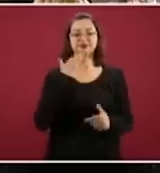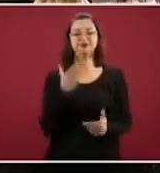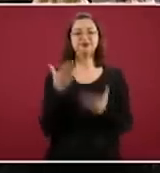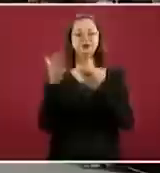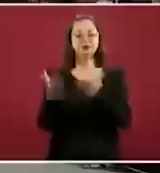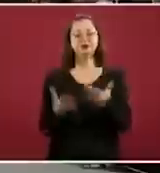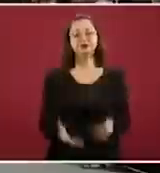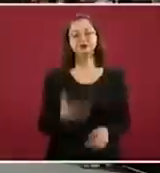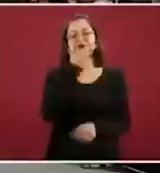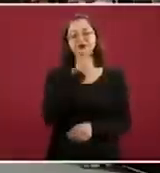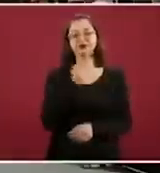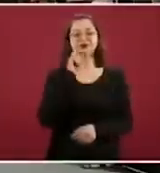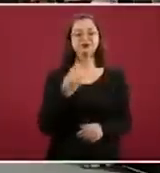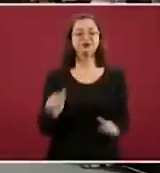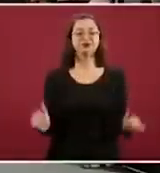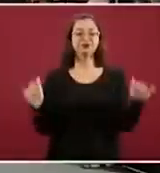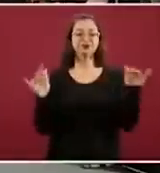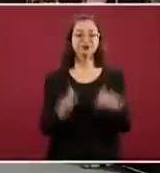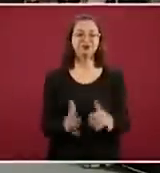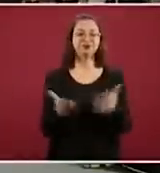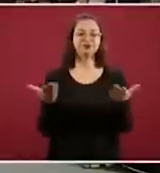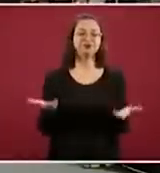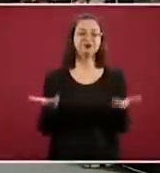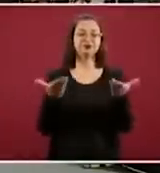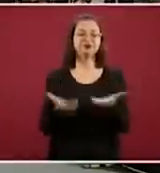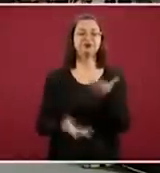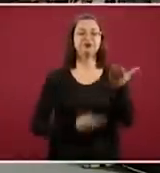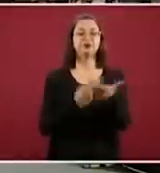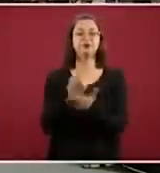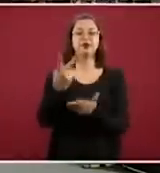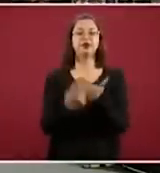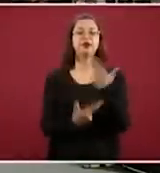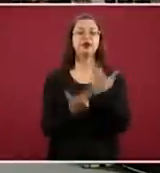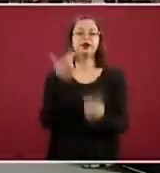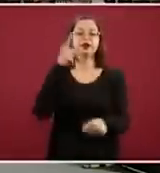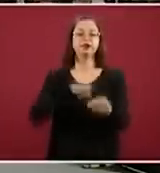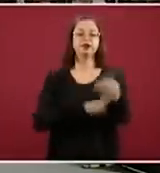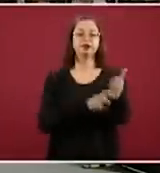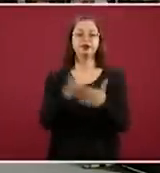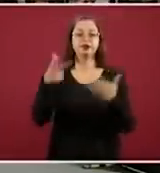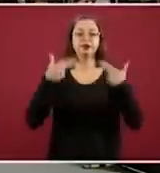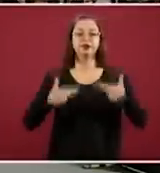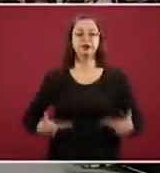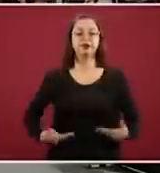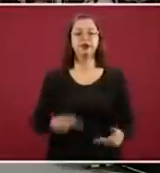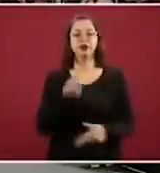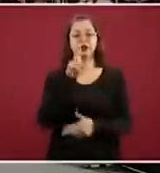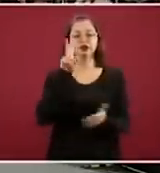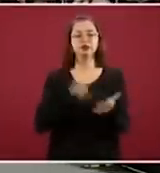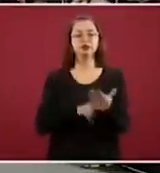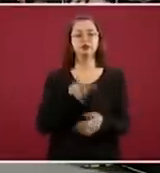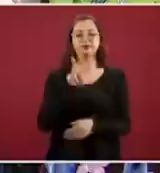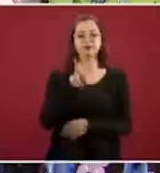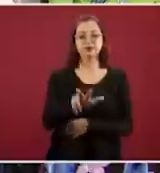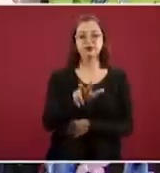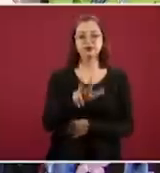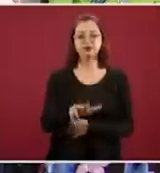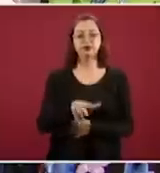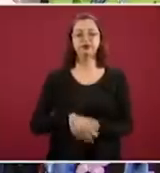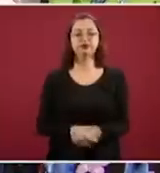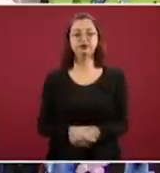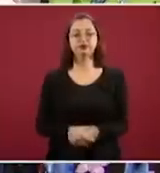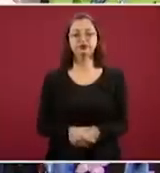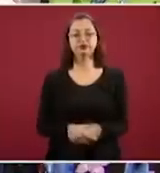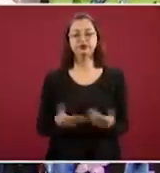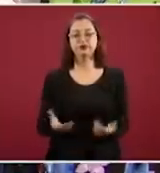Bienvenidas y bienvenidos a esta entrega del Premio Nacional de Derechos Humanos 2018, en el que